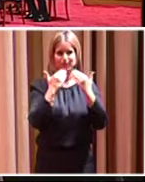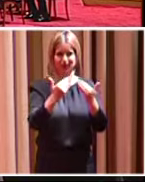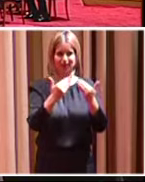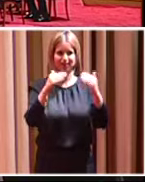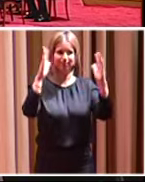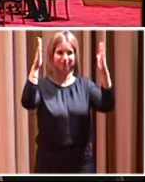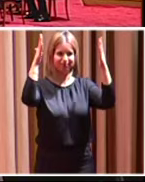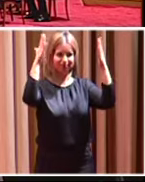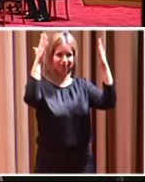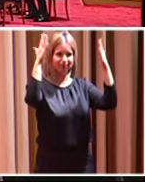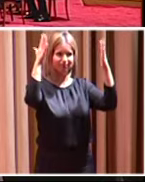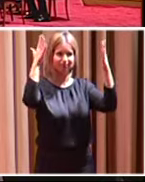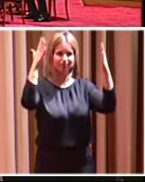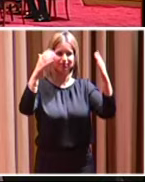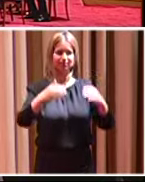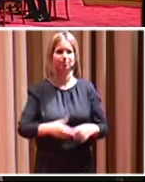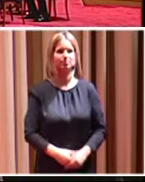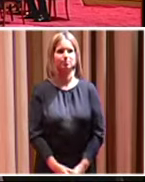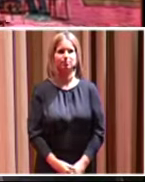gracias.